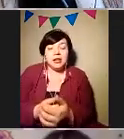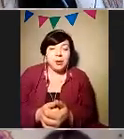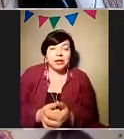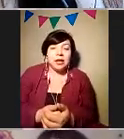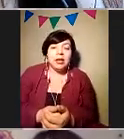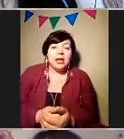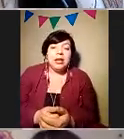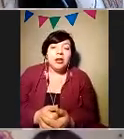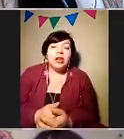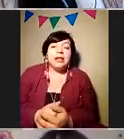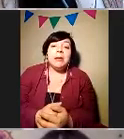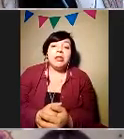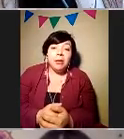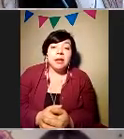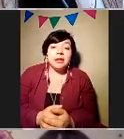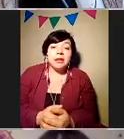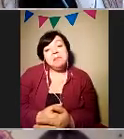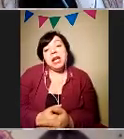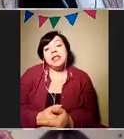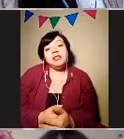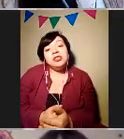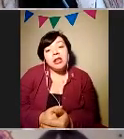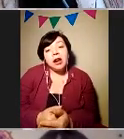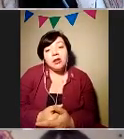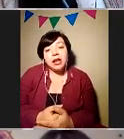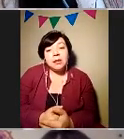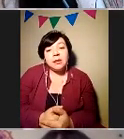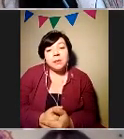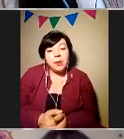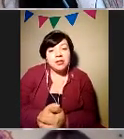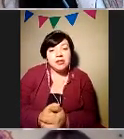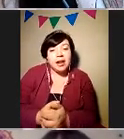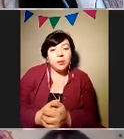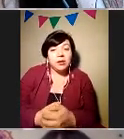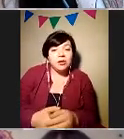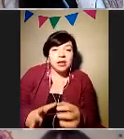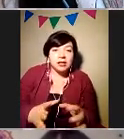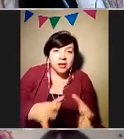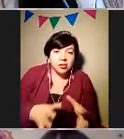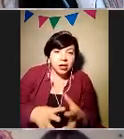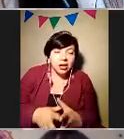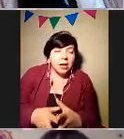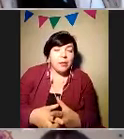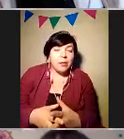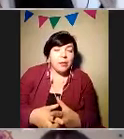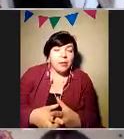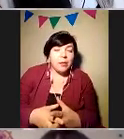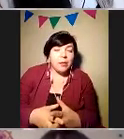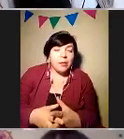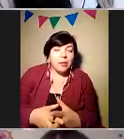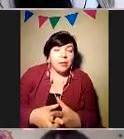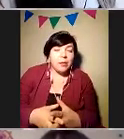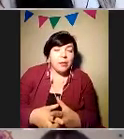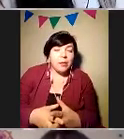beneficio. Y con el tema medioambiental también, hay ciertos sellos a los que las empresas pueden asociar cumpliendo con ciertas acciones.